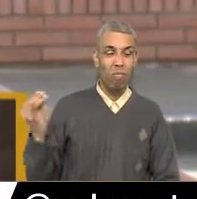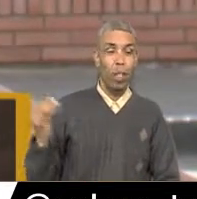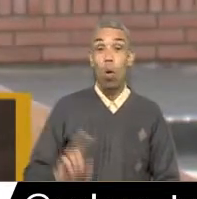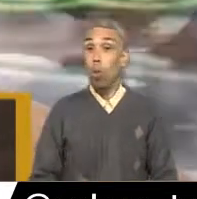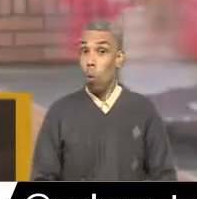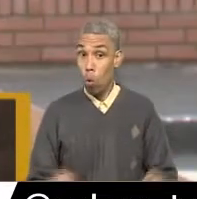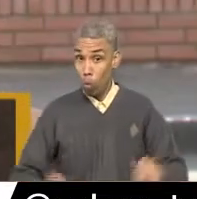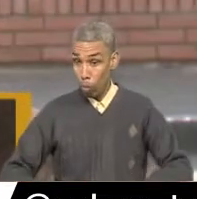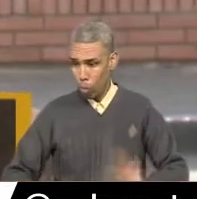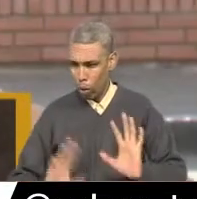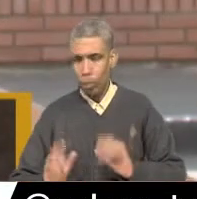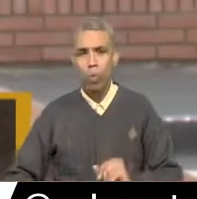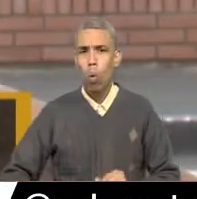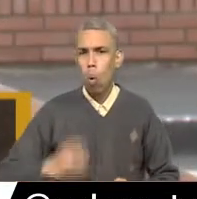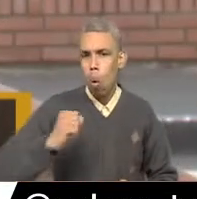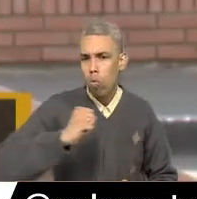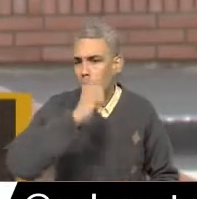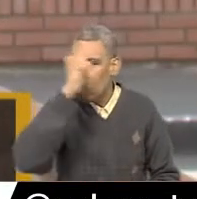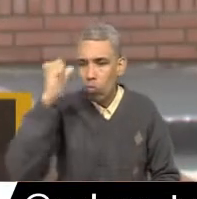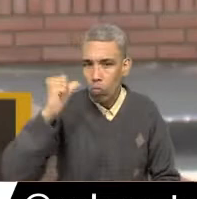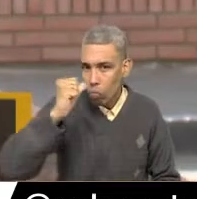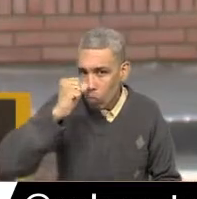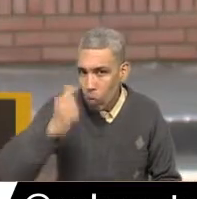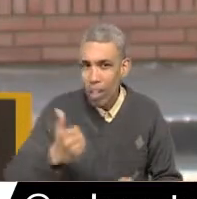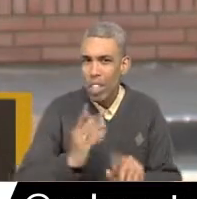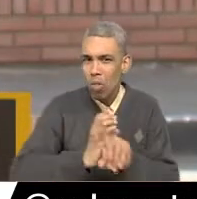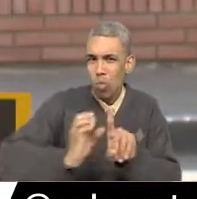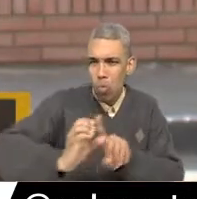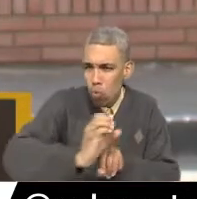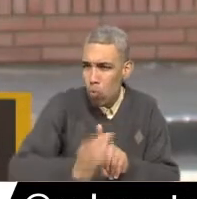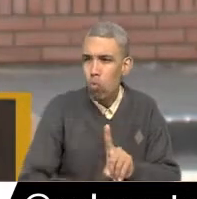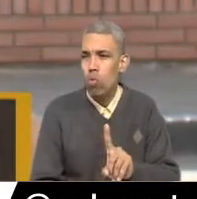colombianas y otras cosas que se